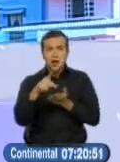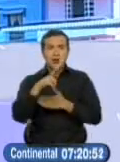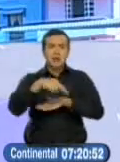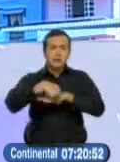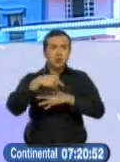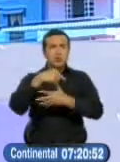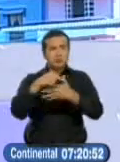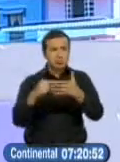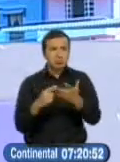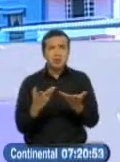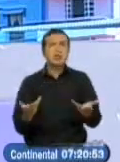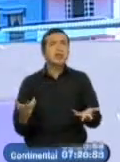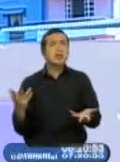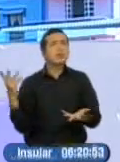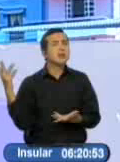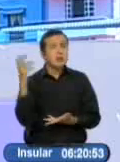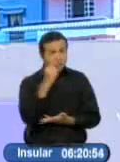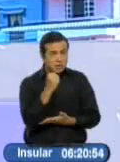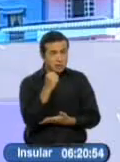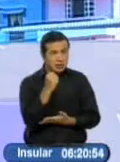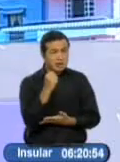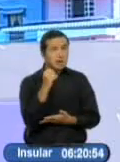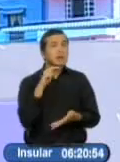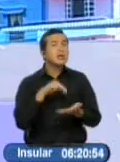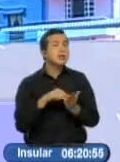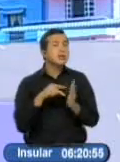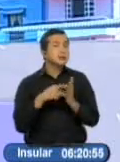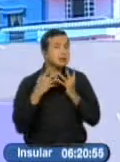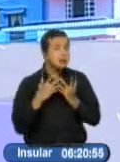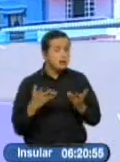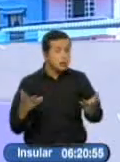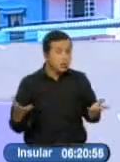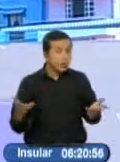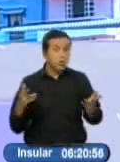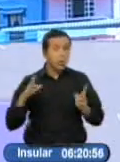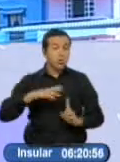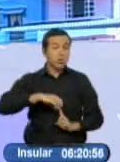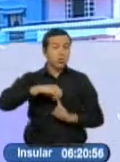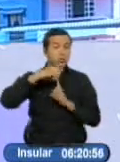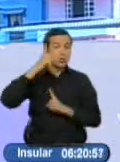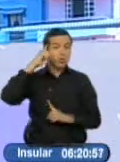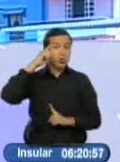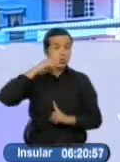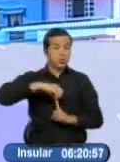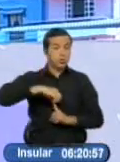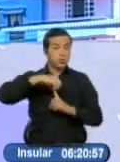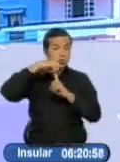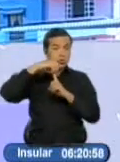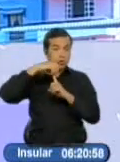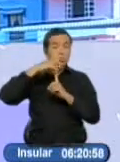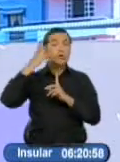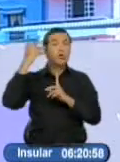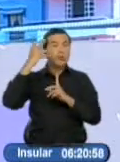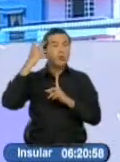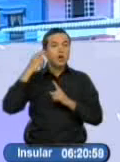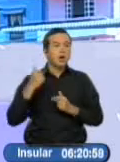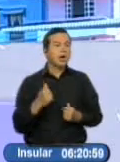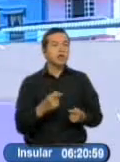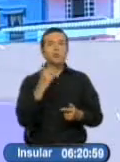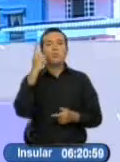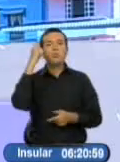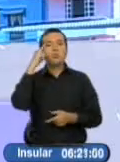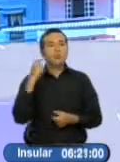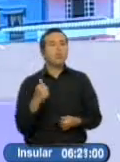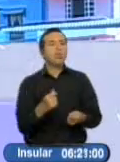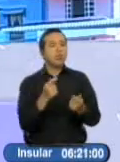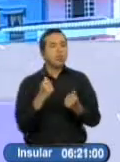piezas. ¿Qué te dice eso a ti? Lo que nos dice es que en realidad la prioridad del gobierno fue sostener el gasto público a toda